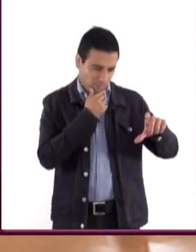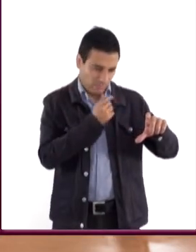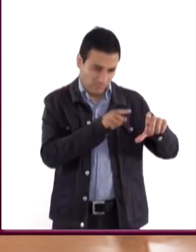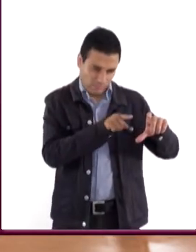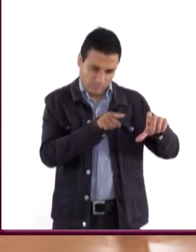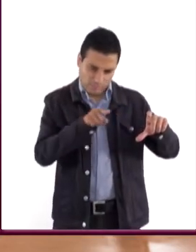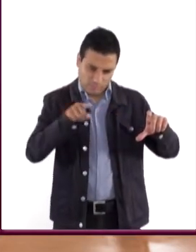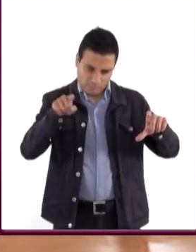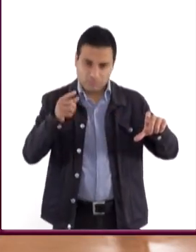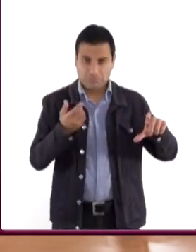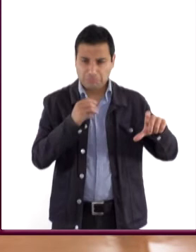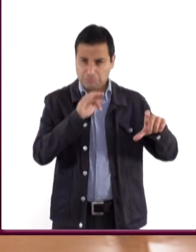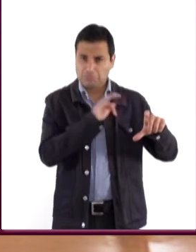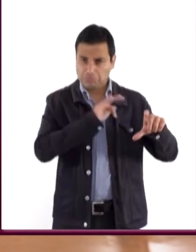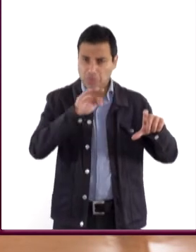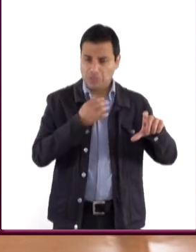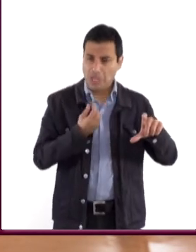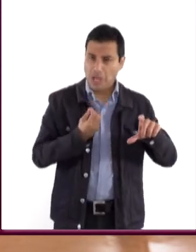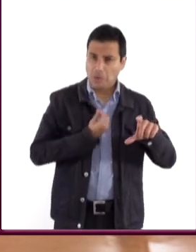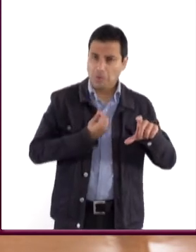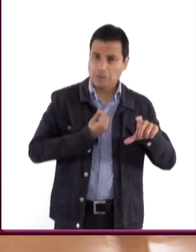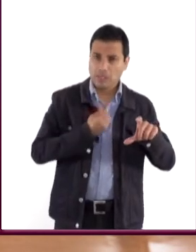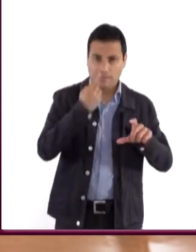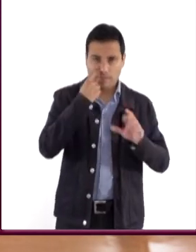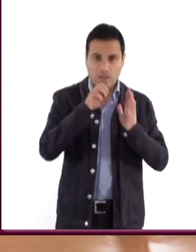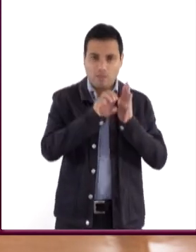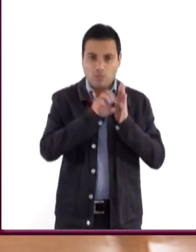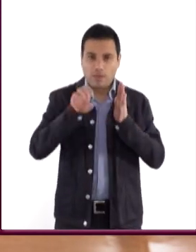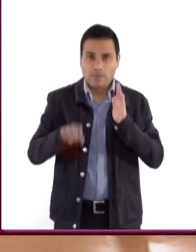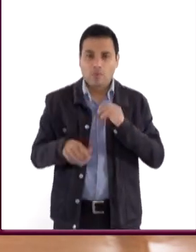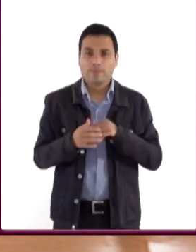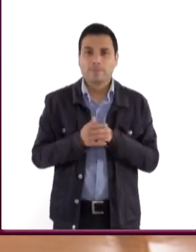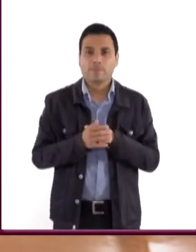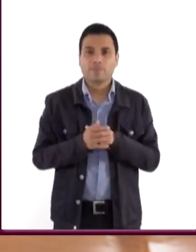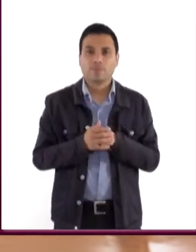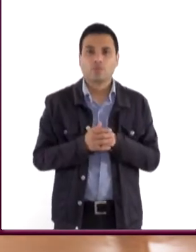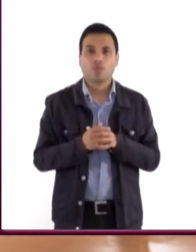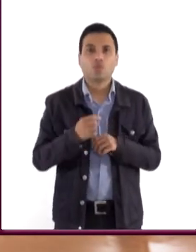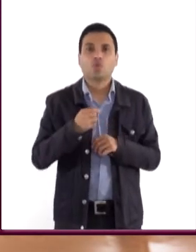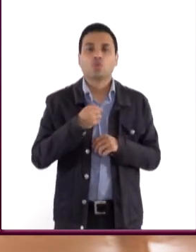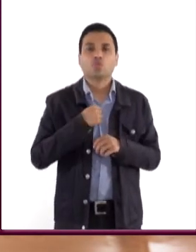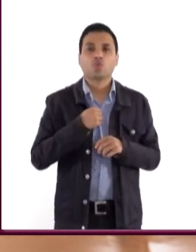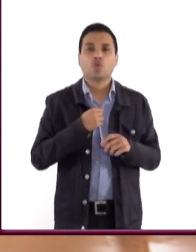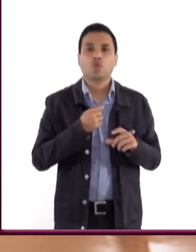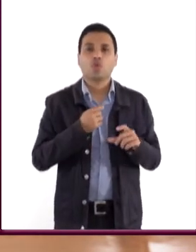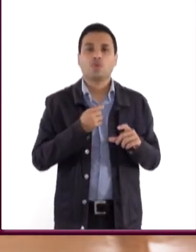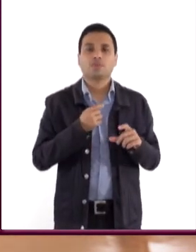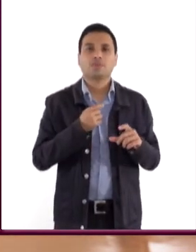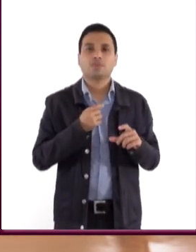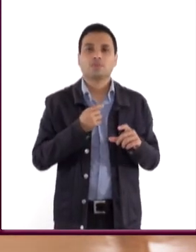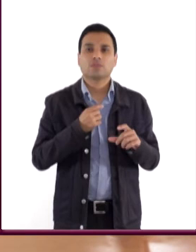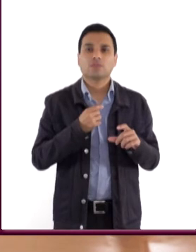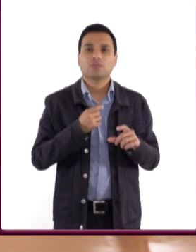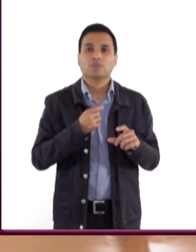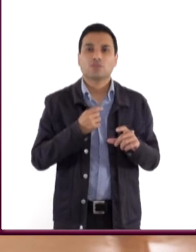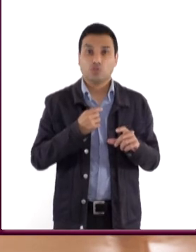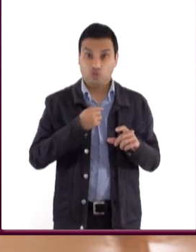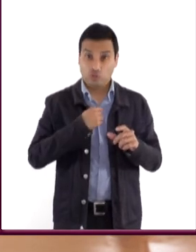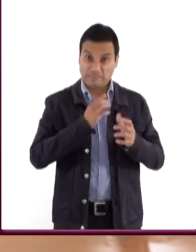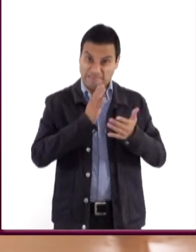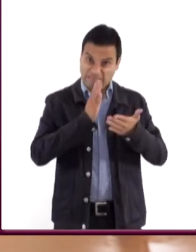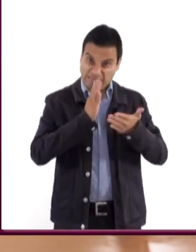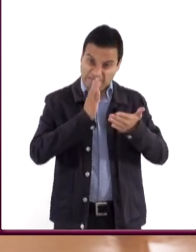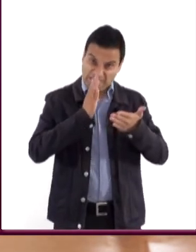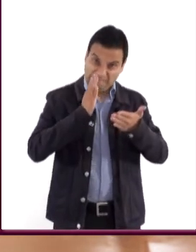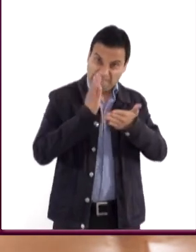ese sentido es más resistente. Si nosotros tratamos de romper la madera en el sentido perpendicular a